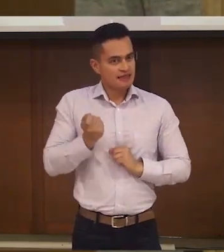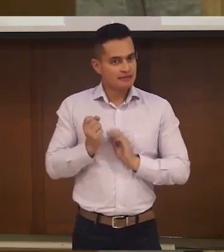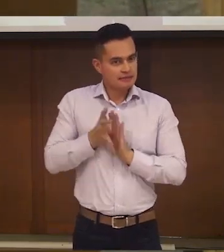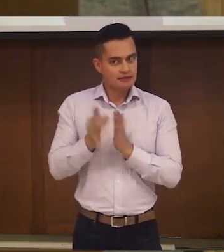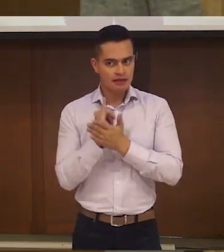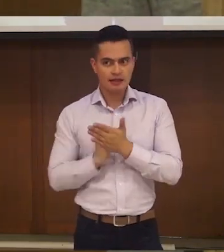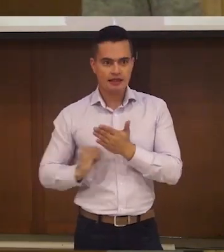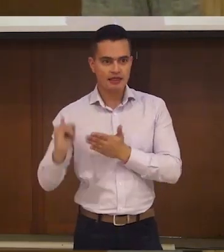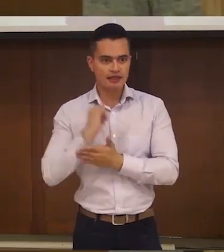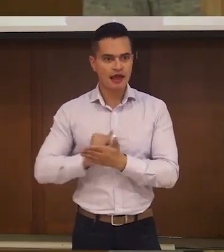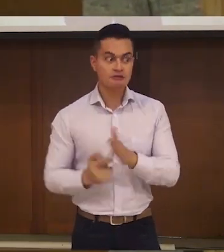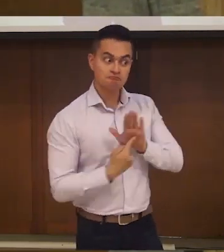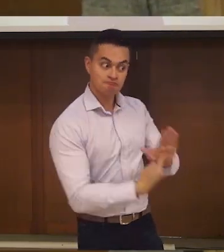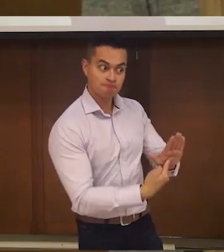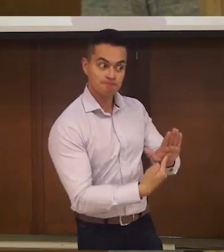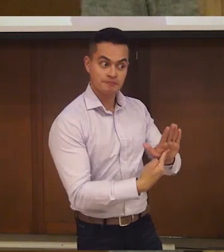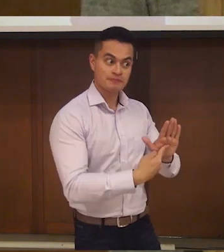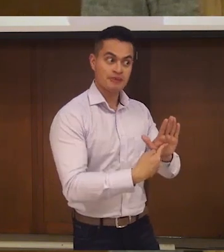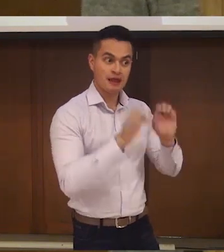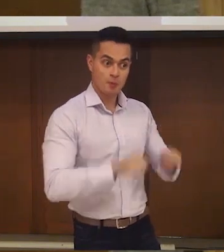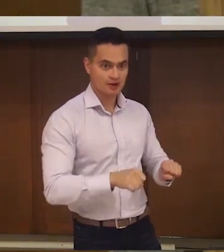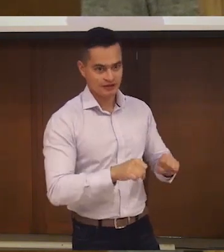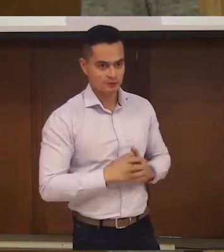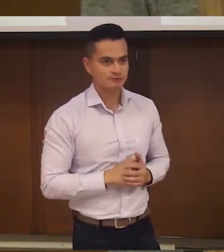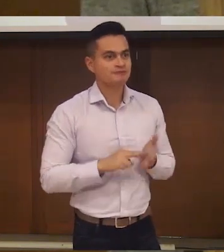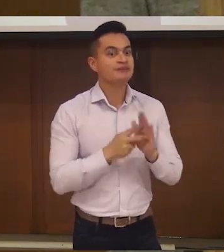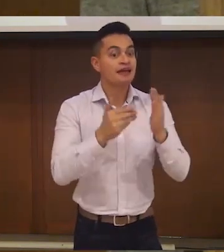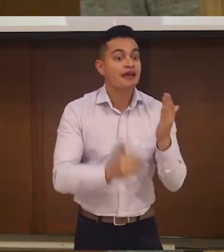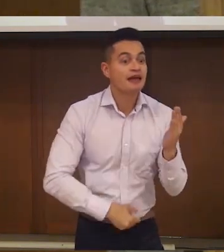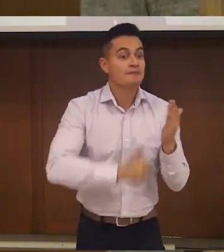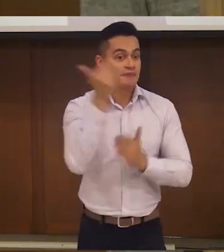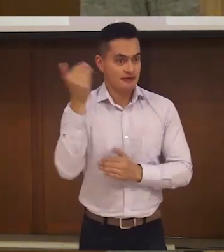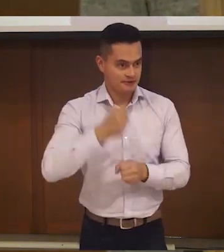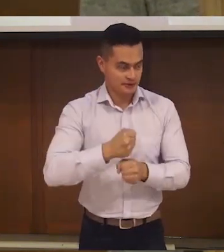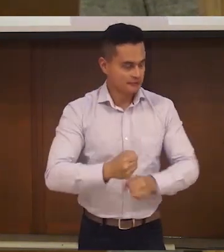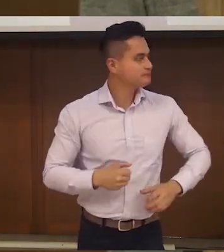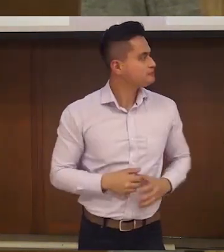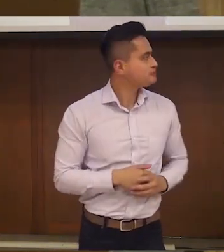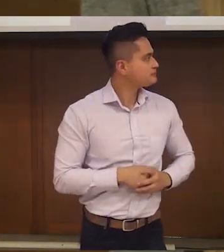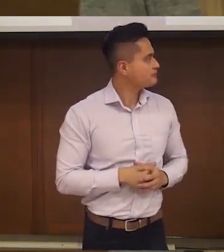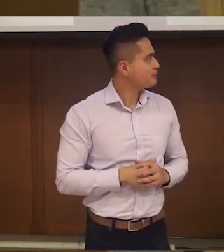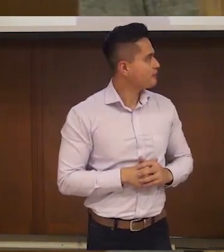más detallados. Pero esto era el comienzo nada más.